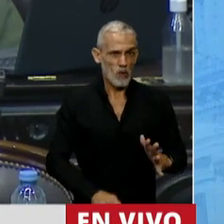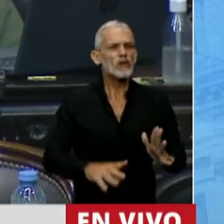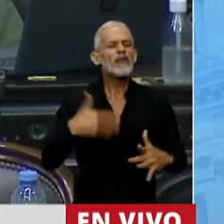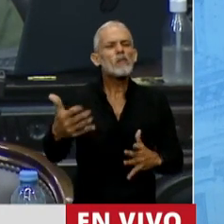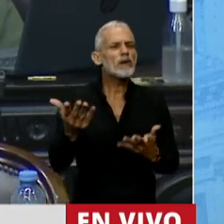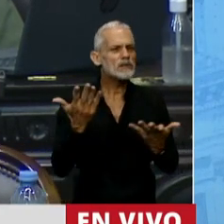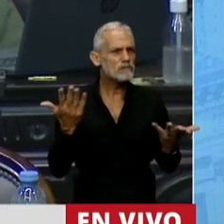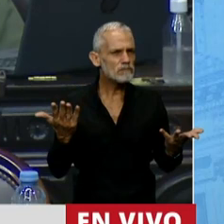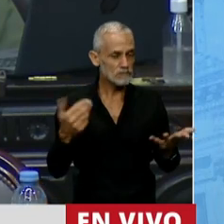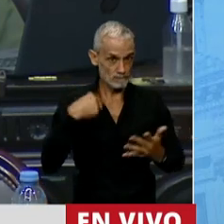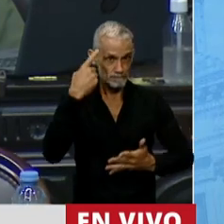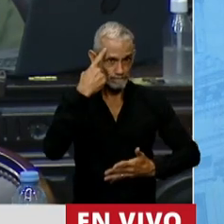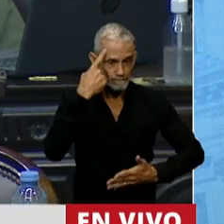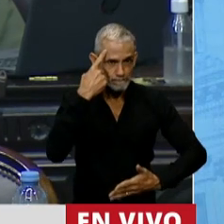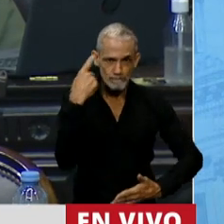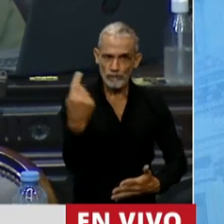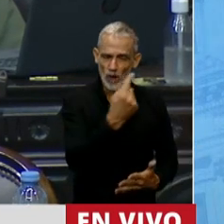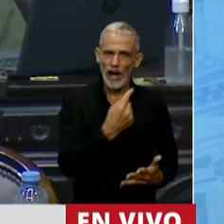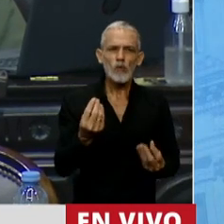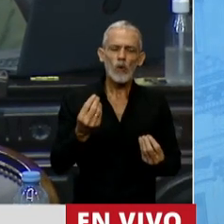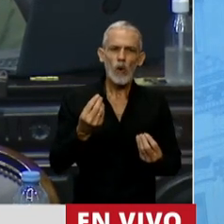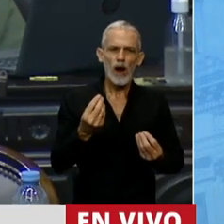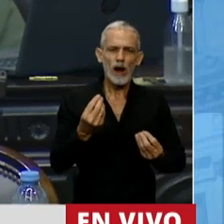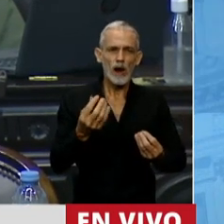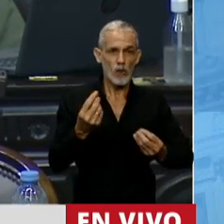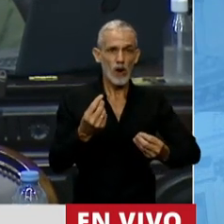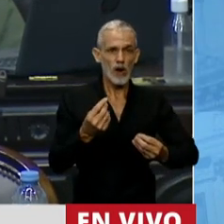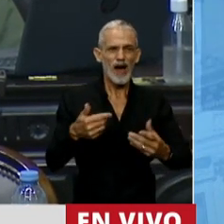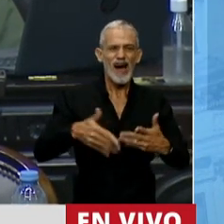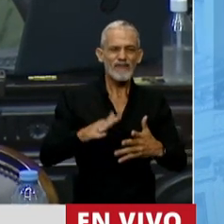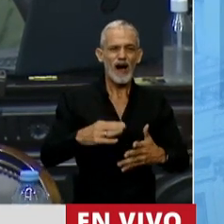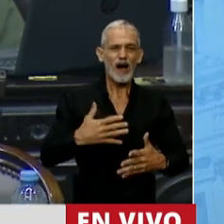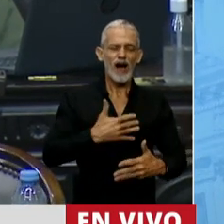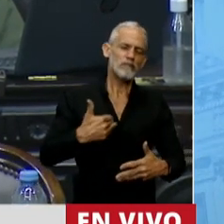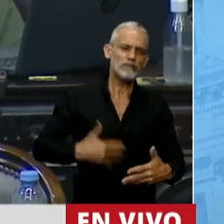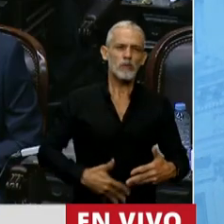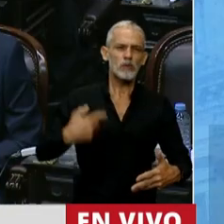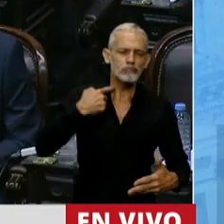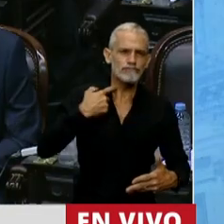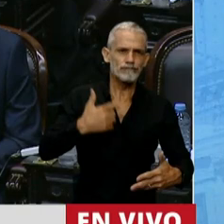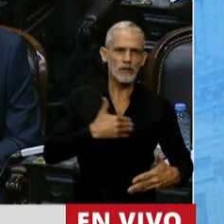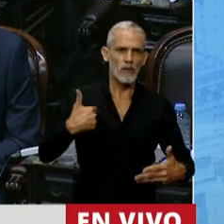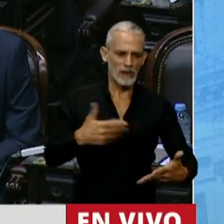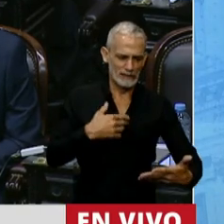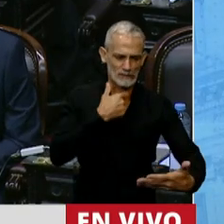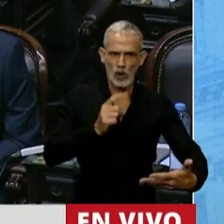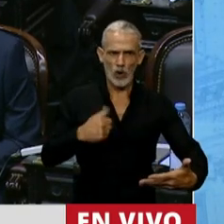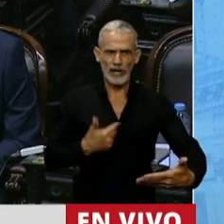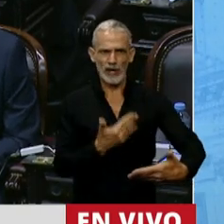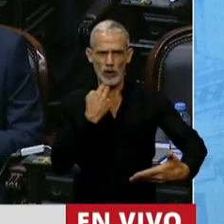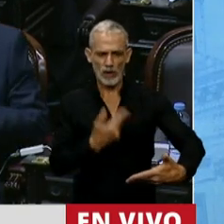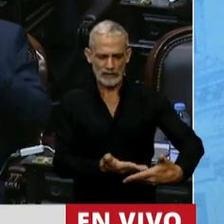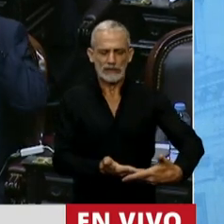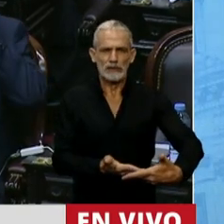debiéramos hacernos es ¿cuáles son las implicancias de una maternidad no deseada? Yo, señor